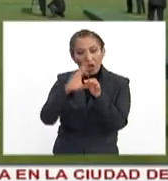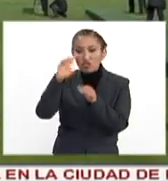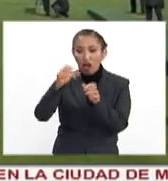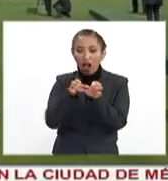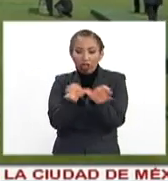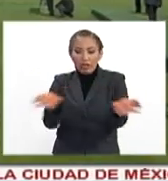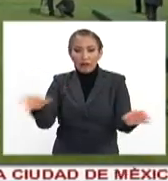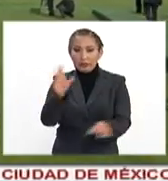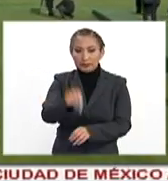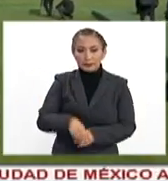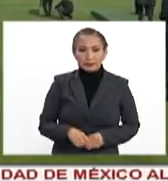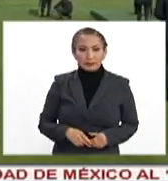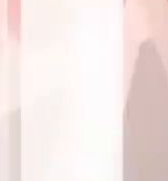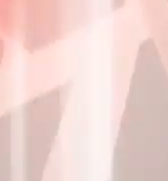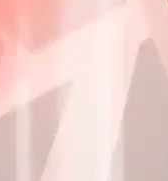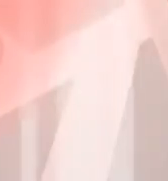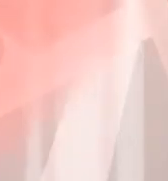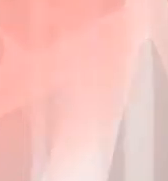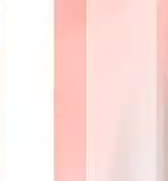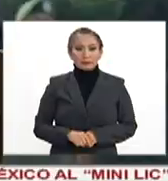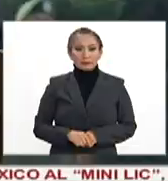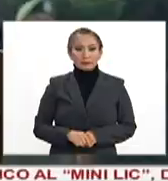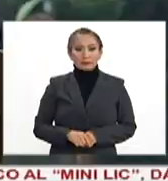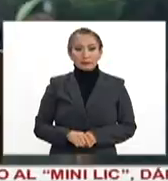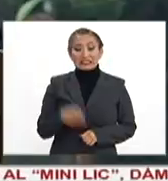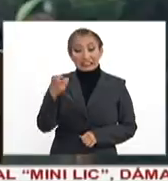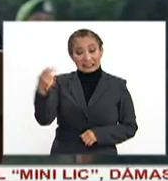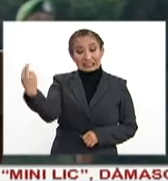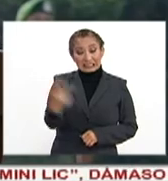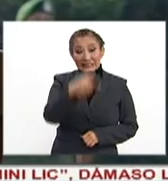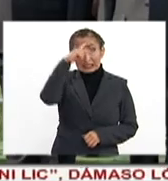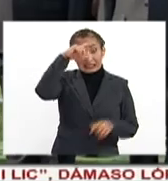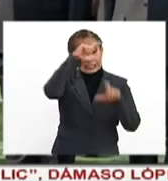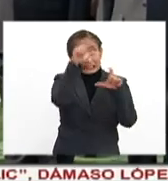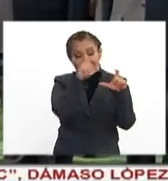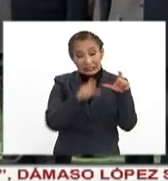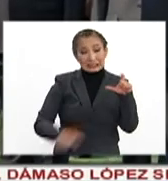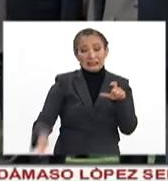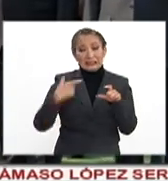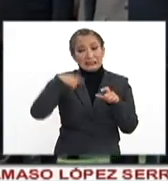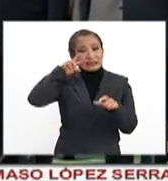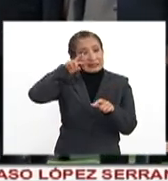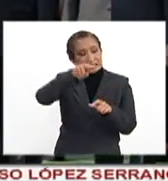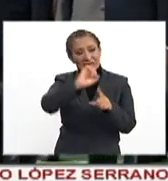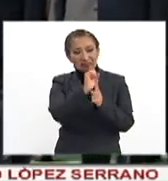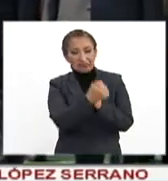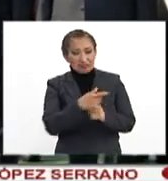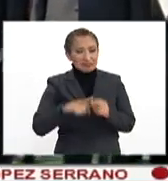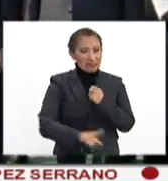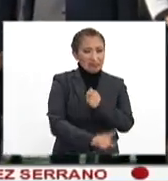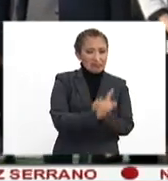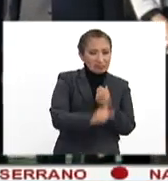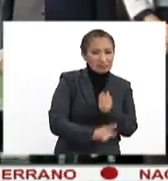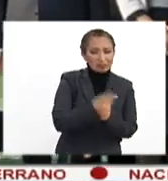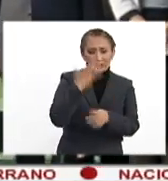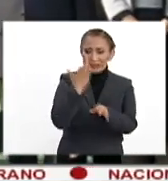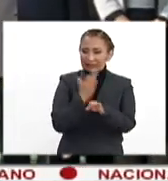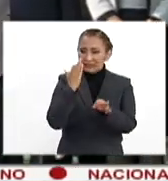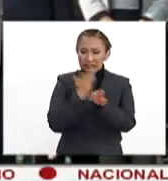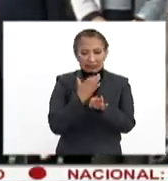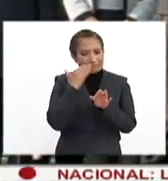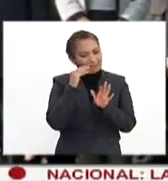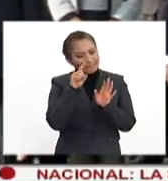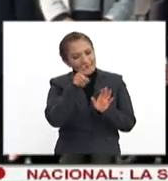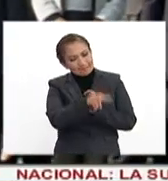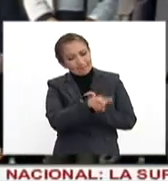no la división. Eso es lo que México requiere ante el momento que vivimos. Un momento